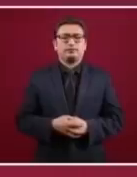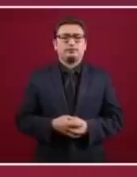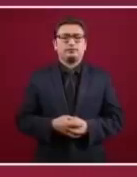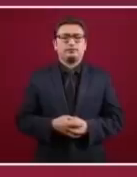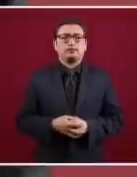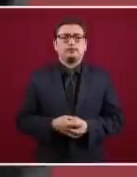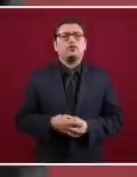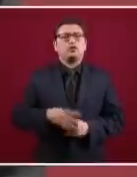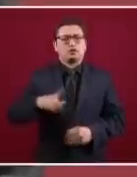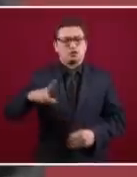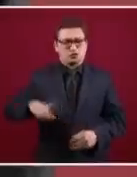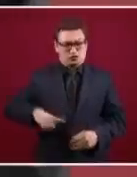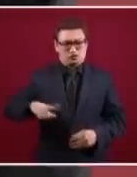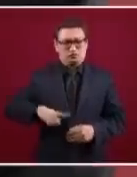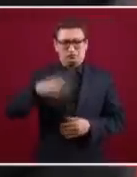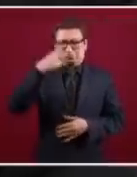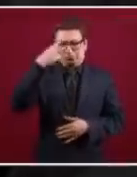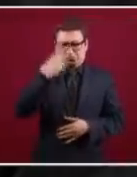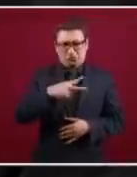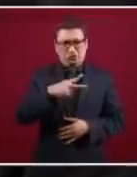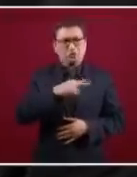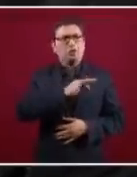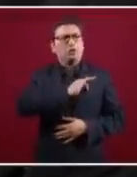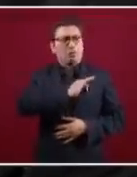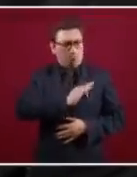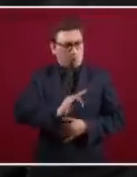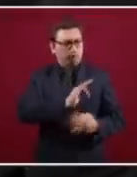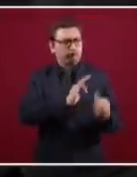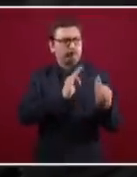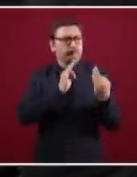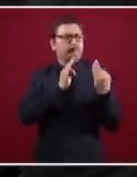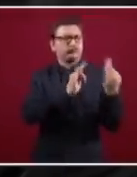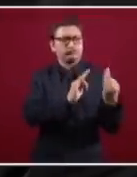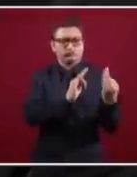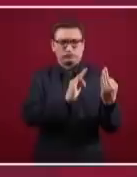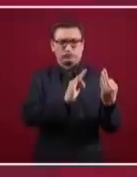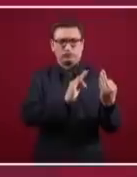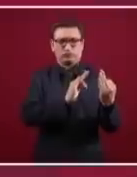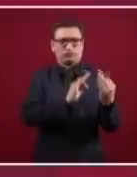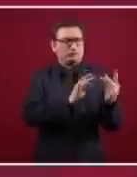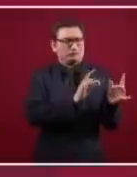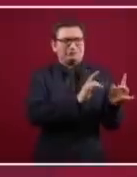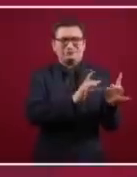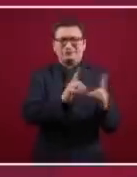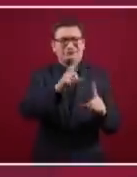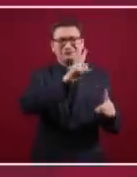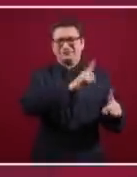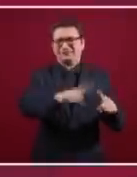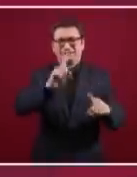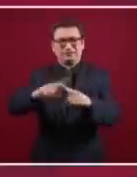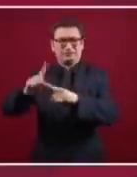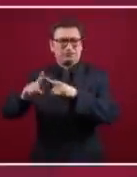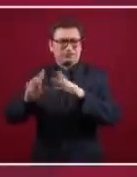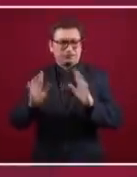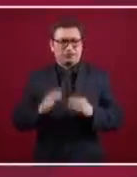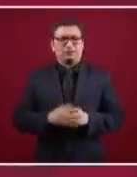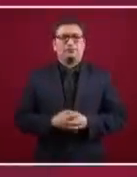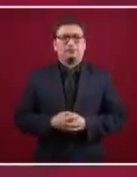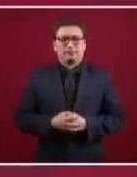posibilidad de enfrentar cualquier situación contraria a